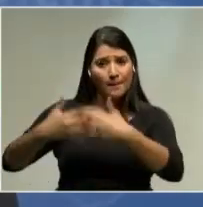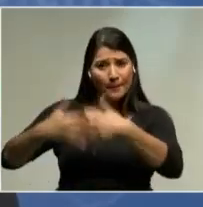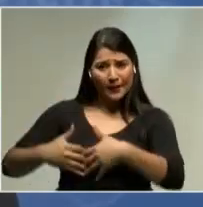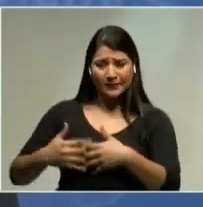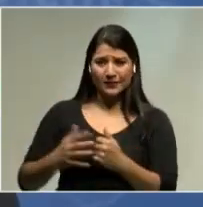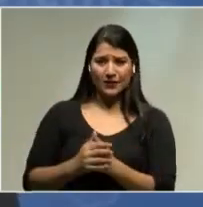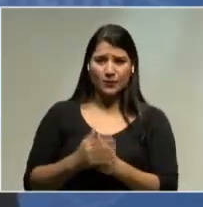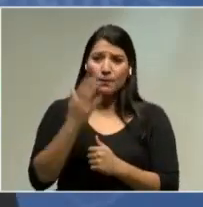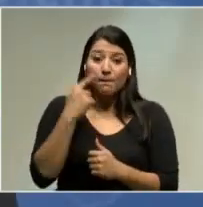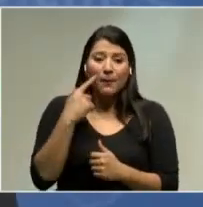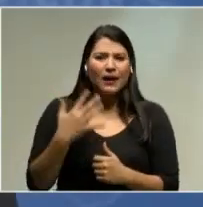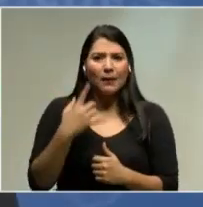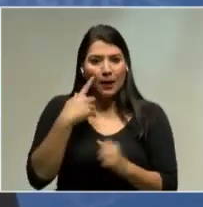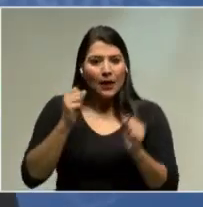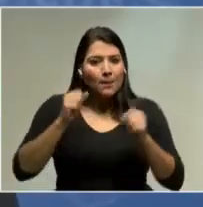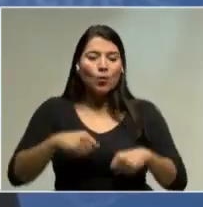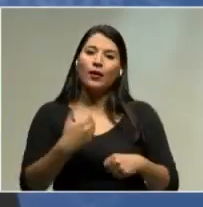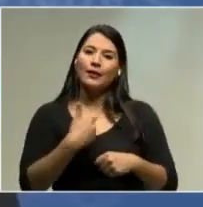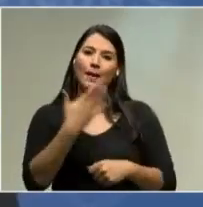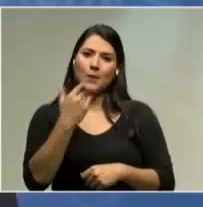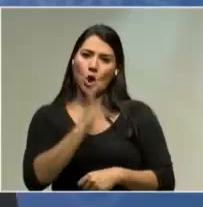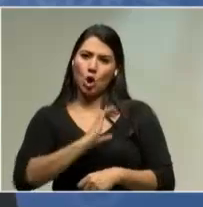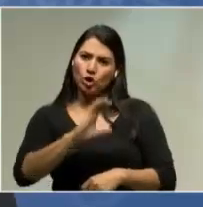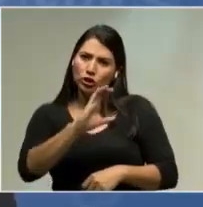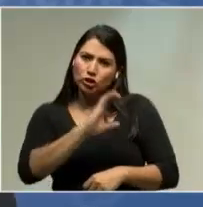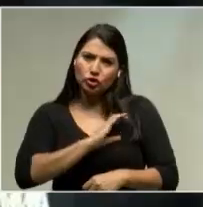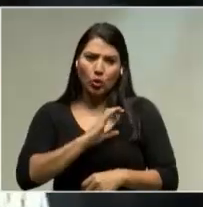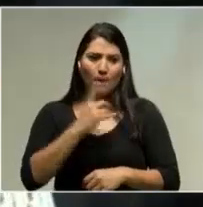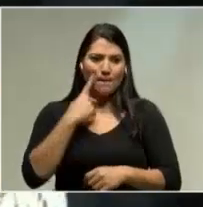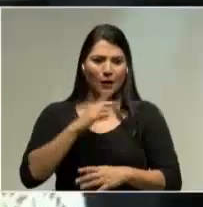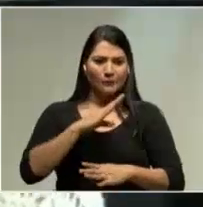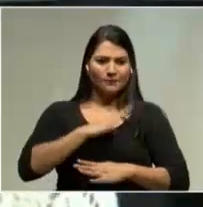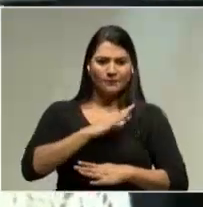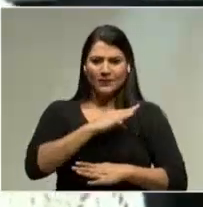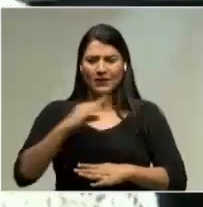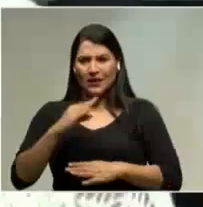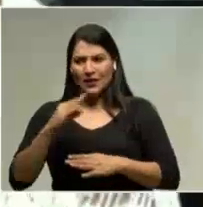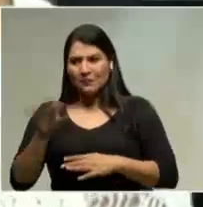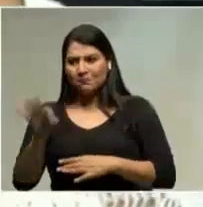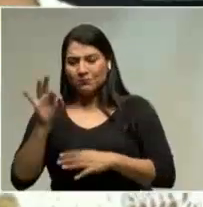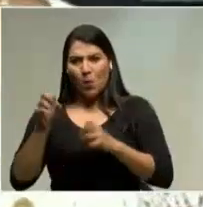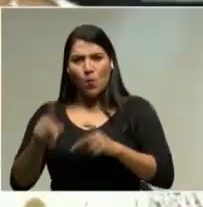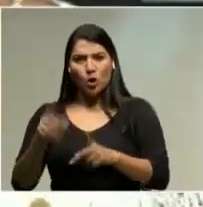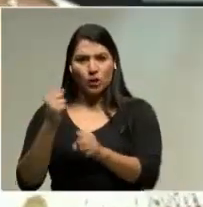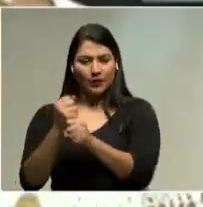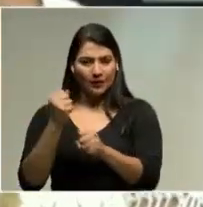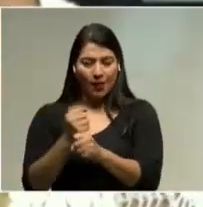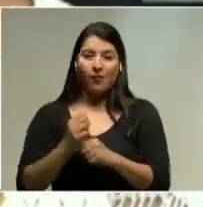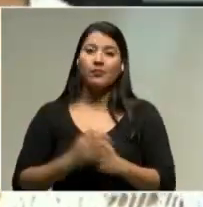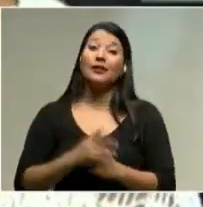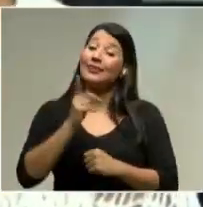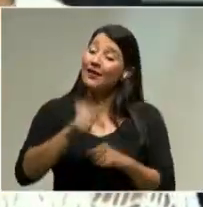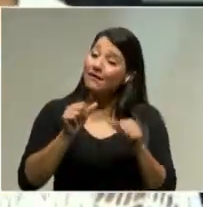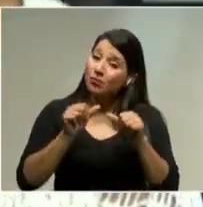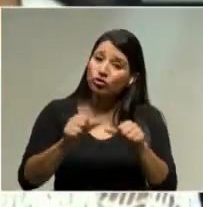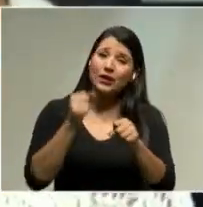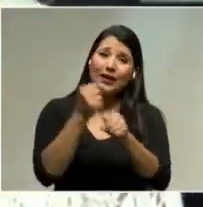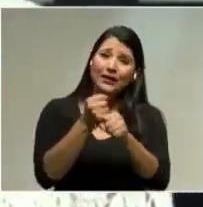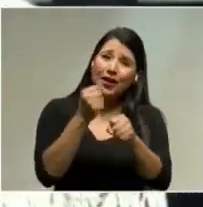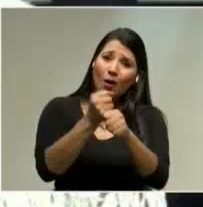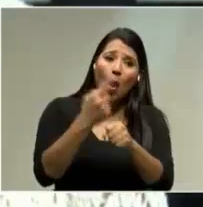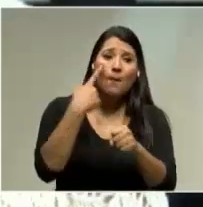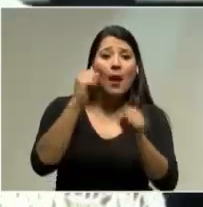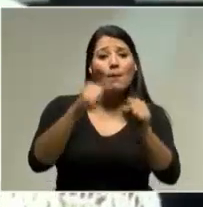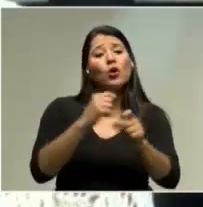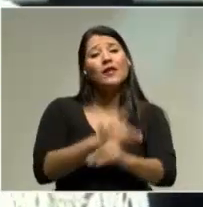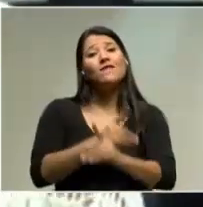de manera que puedan crearse mejores condiciones de bienestar y de empleo. Hay que seguir trabajando en todo lo que tiene que ver con la defensa del bolsillo de